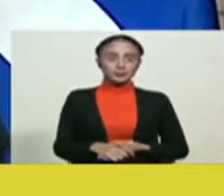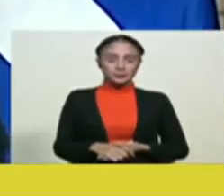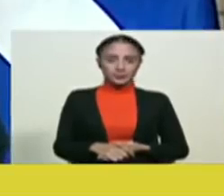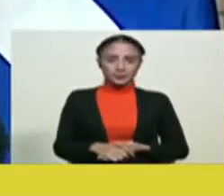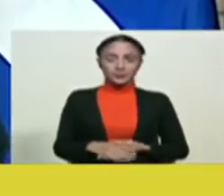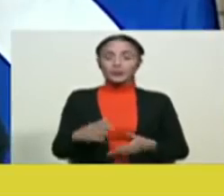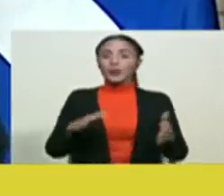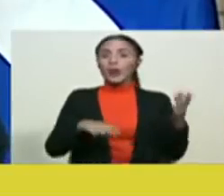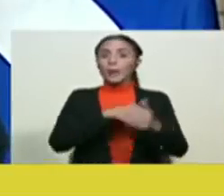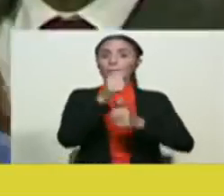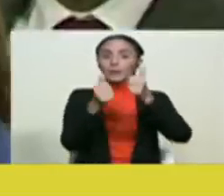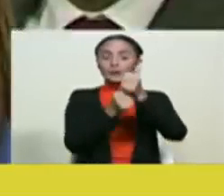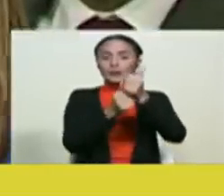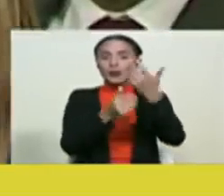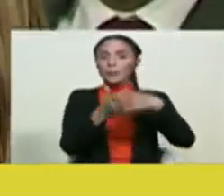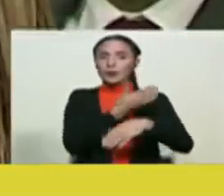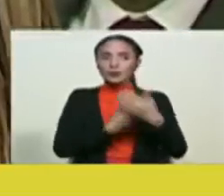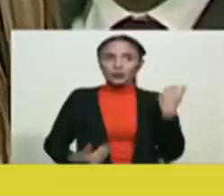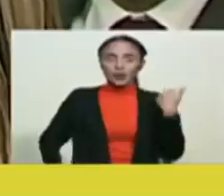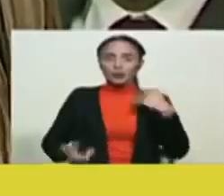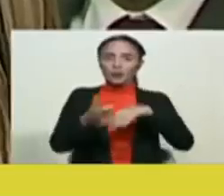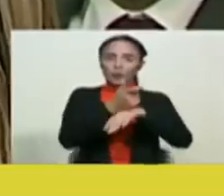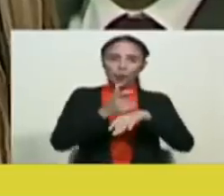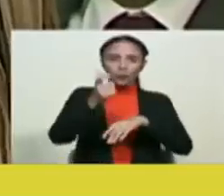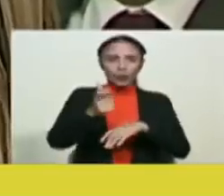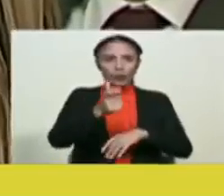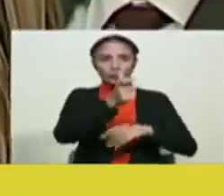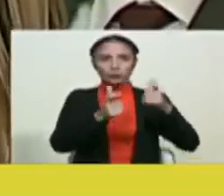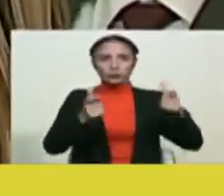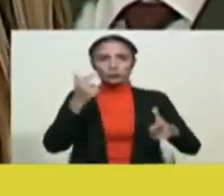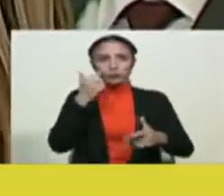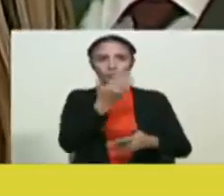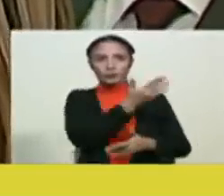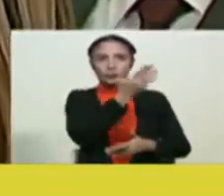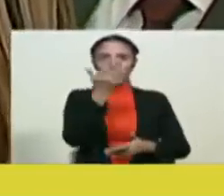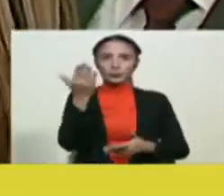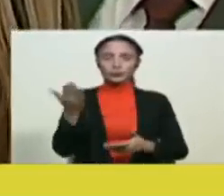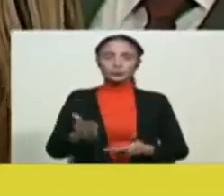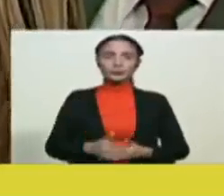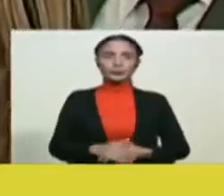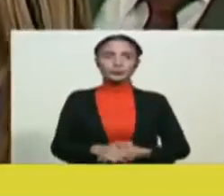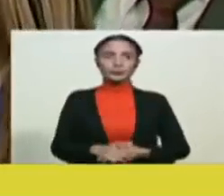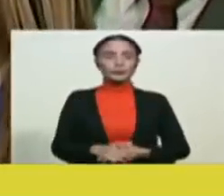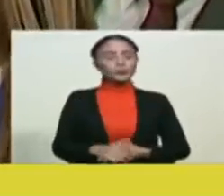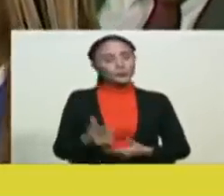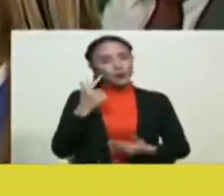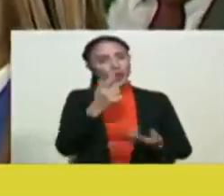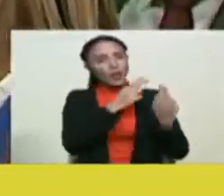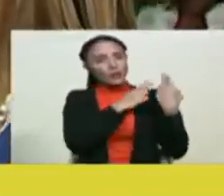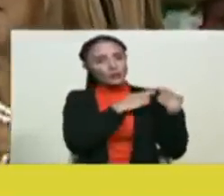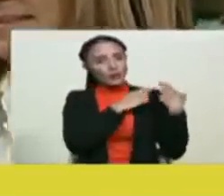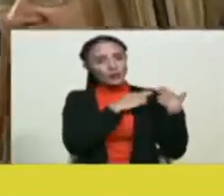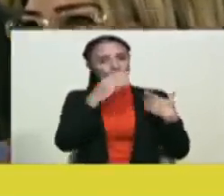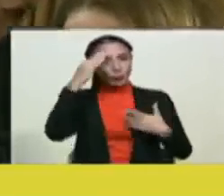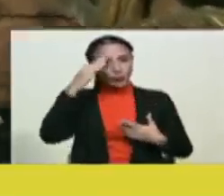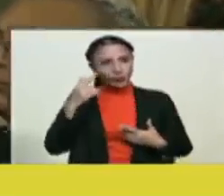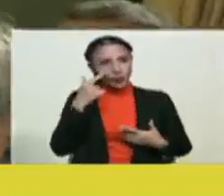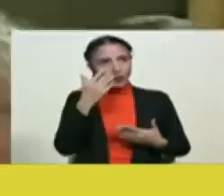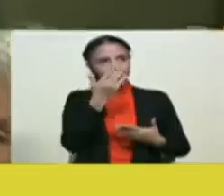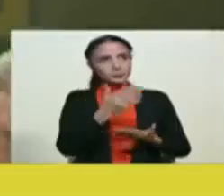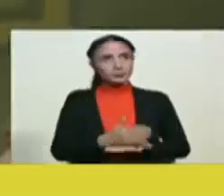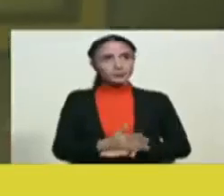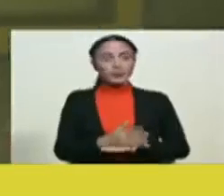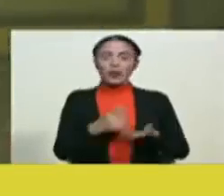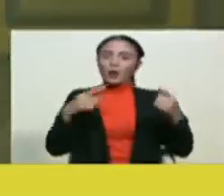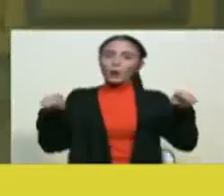vicepresidente de gobierno presentes castro soteldo vladimir padrino está de